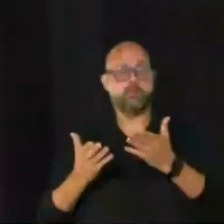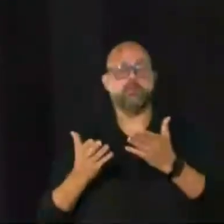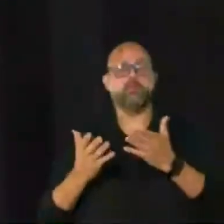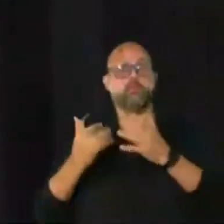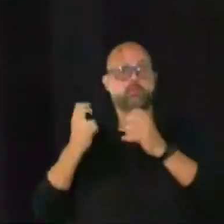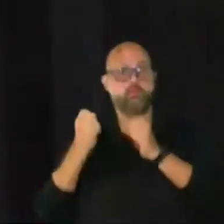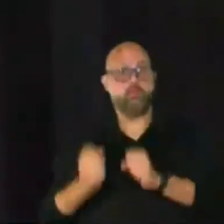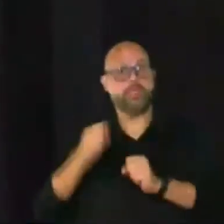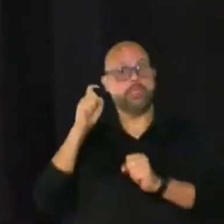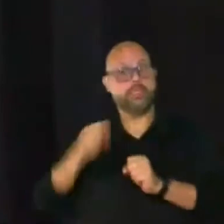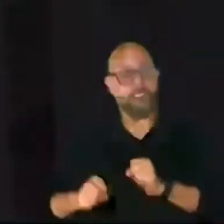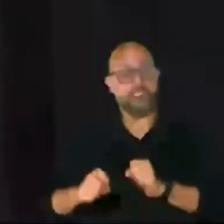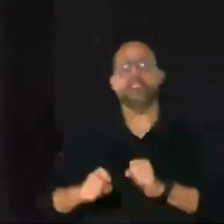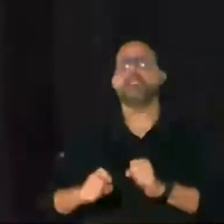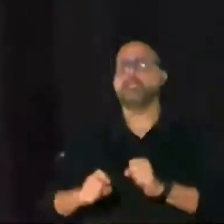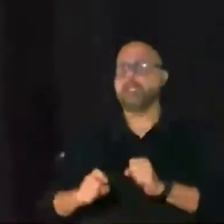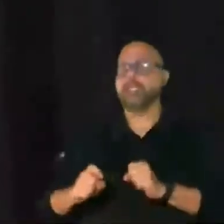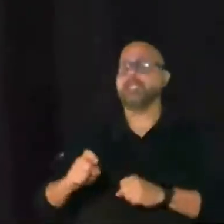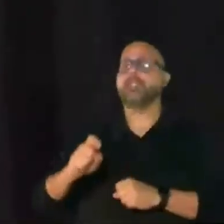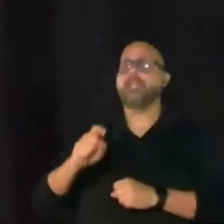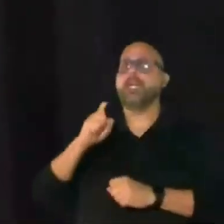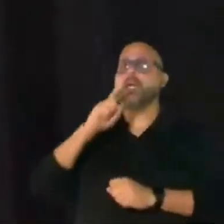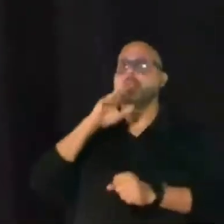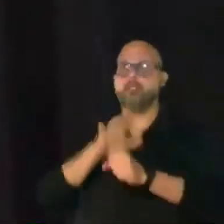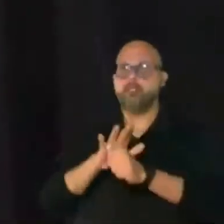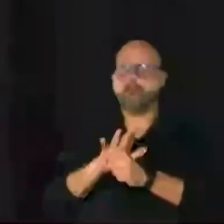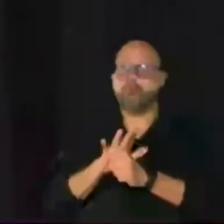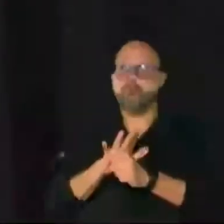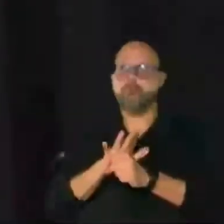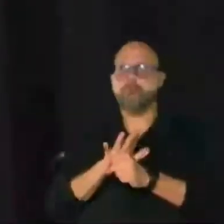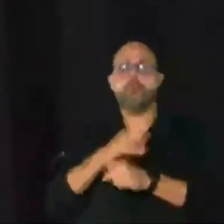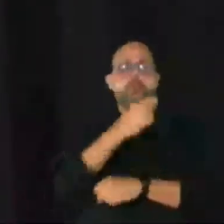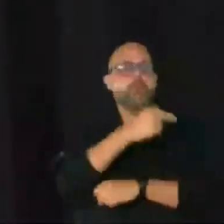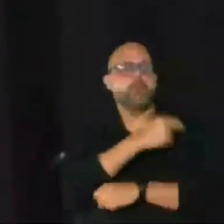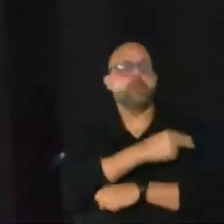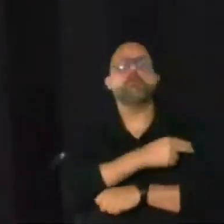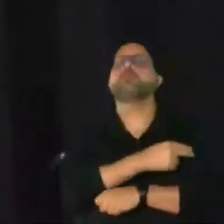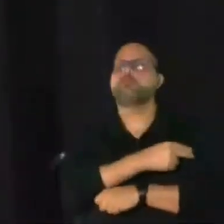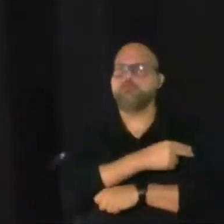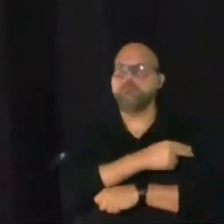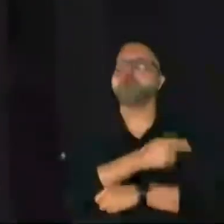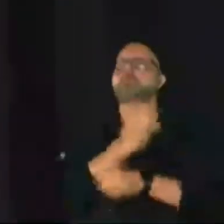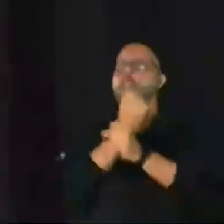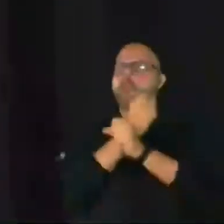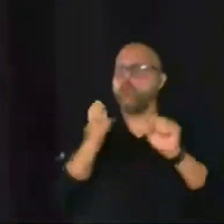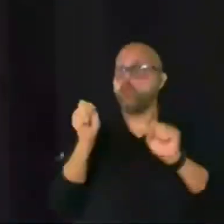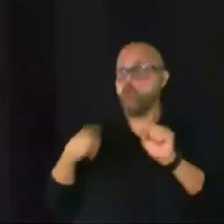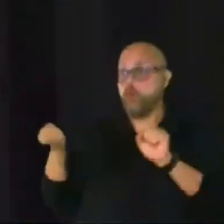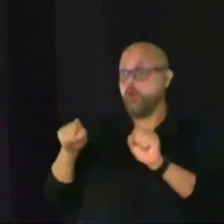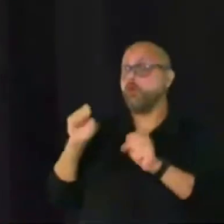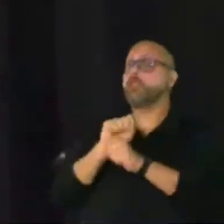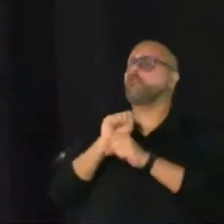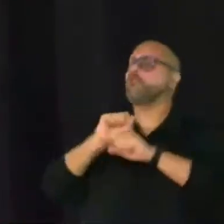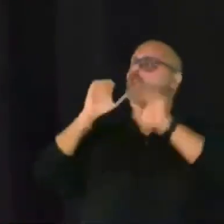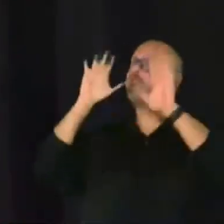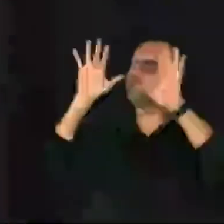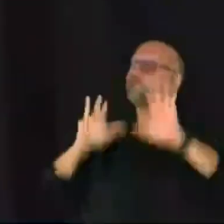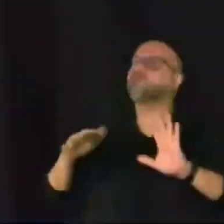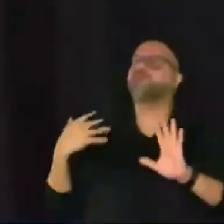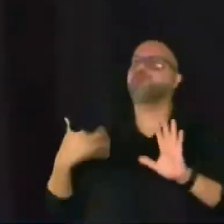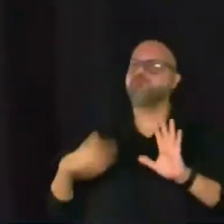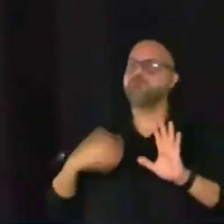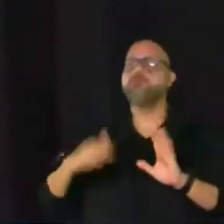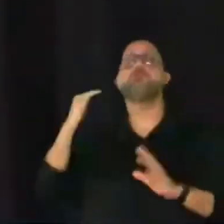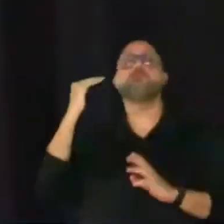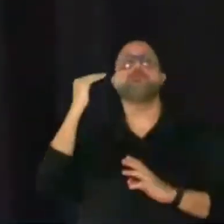garantizar. Nuestros hospitales son seguros y están haciendo un trabajo extraordinario, reconociendo que la asistencia